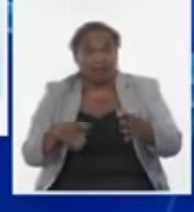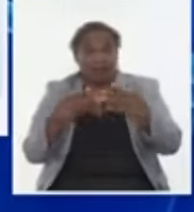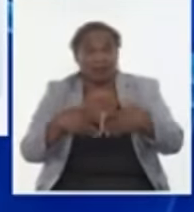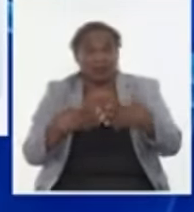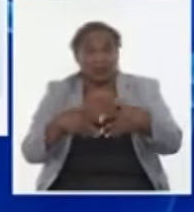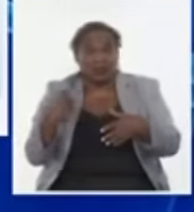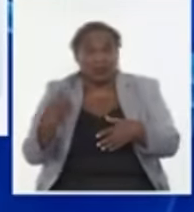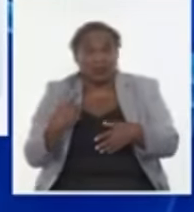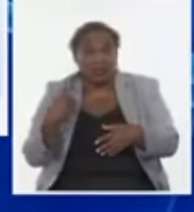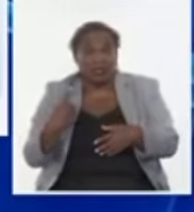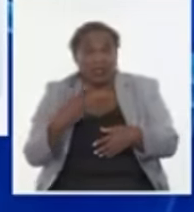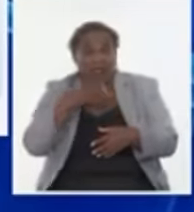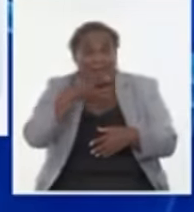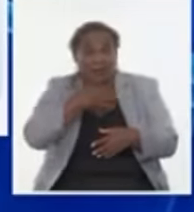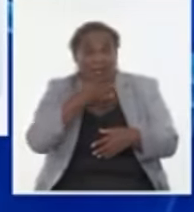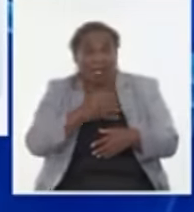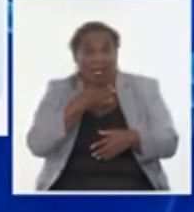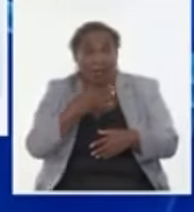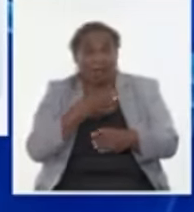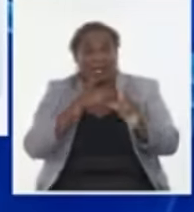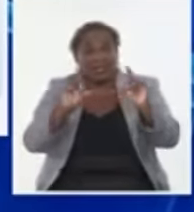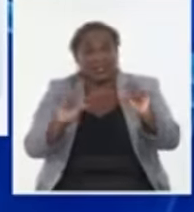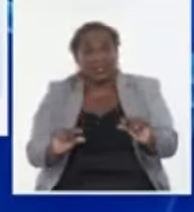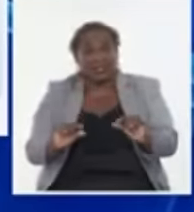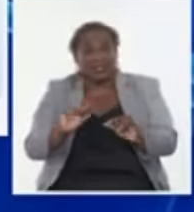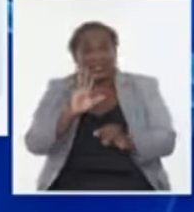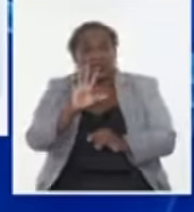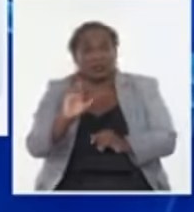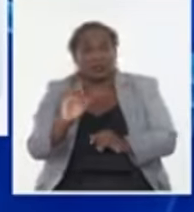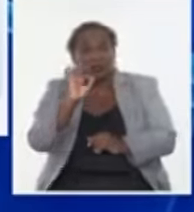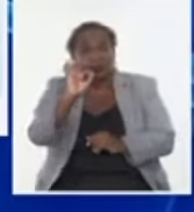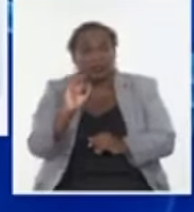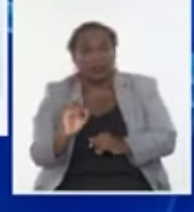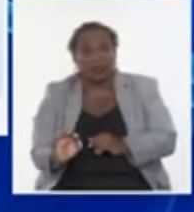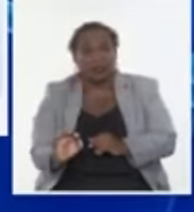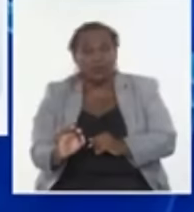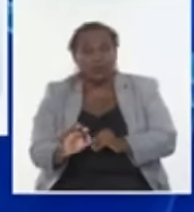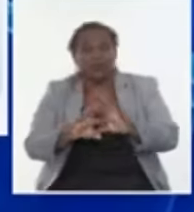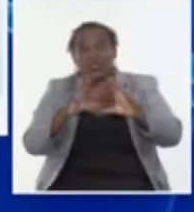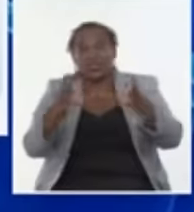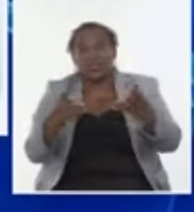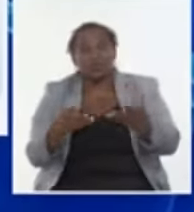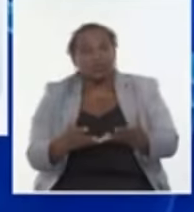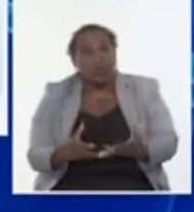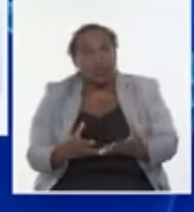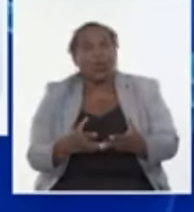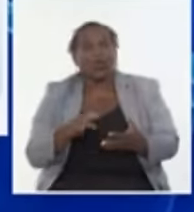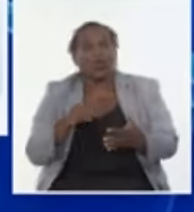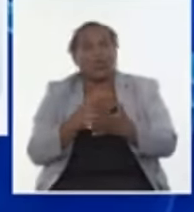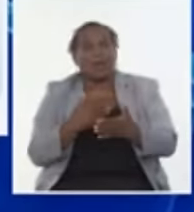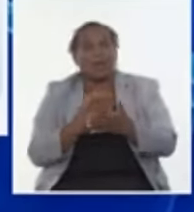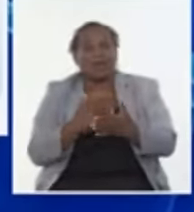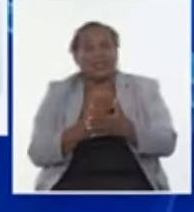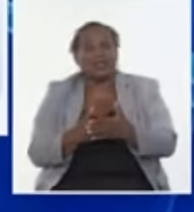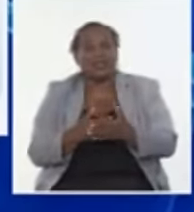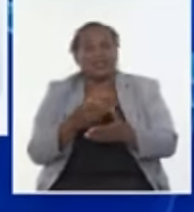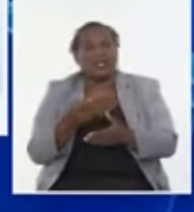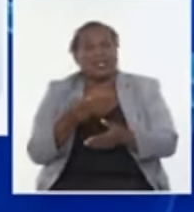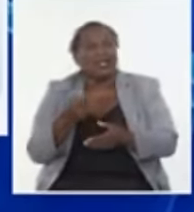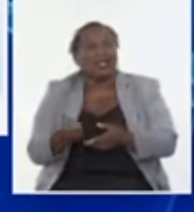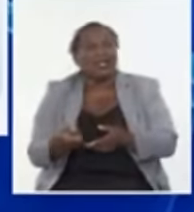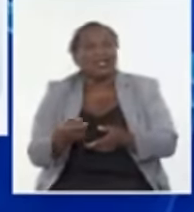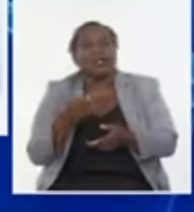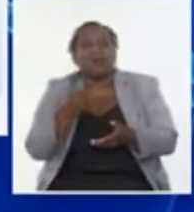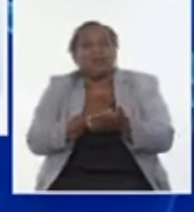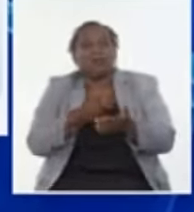dijimos, se disminuyó el 50% para todos los actores económicos del pago de los aranceles por la importación de